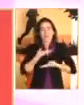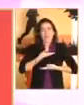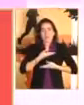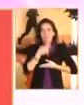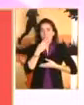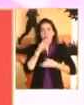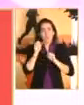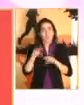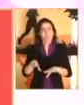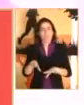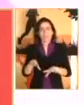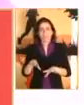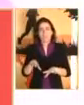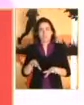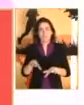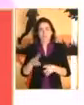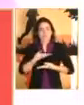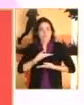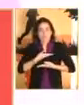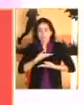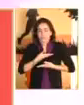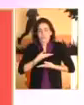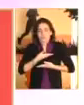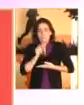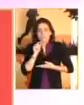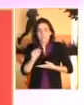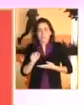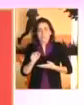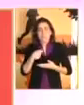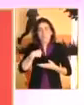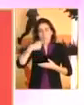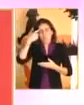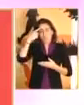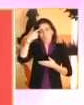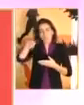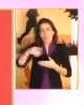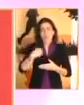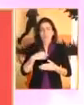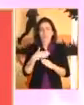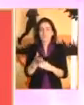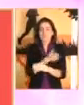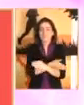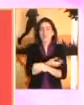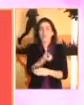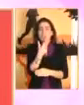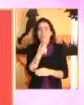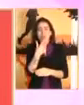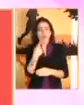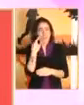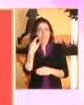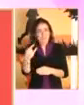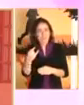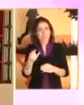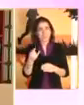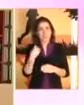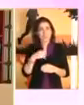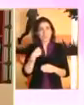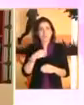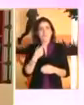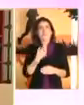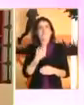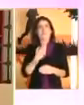dejarlo. Y yo sabía cómo se trataba a los drogadictos cuando tenían el mono y cómo todas esas